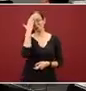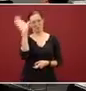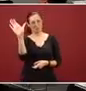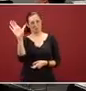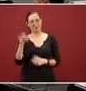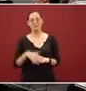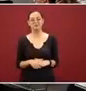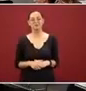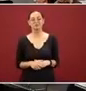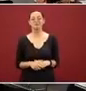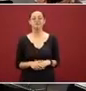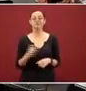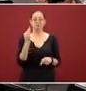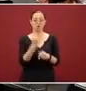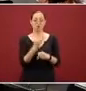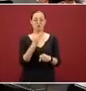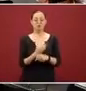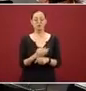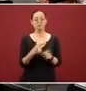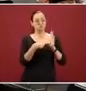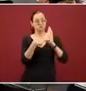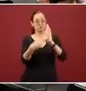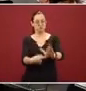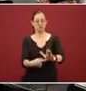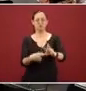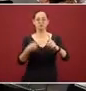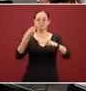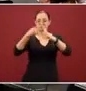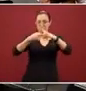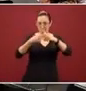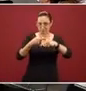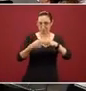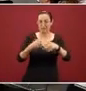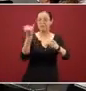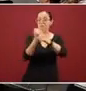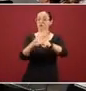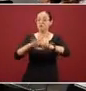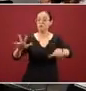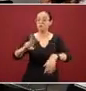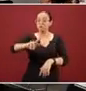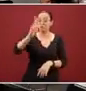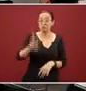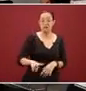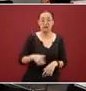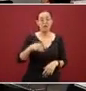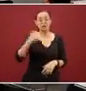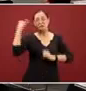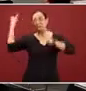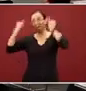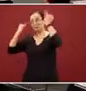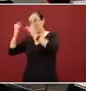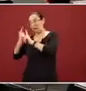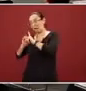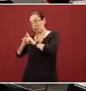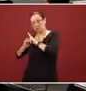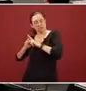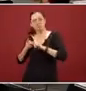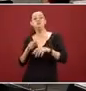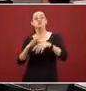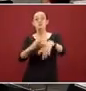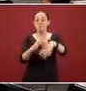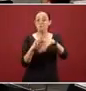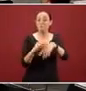quiero mostrar de manera gráfica, con datos reales. Estos no son modelos matemáticos, estos son los datos